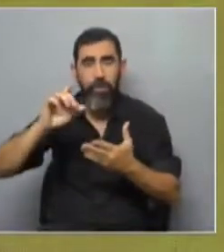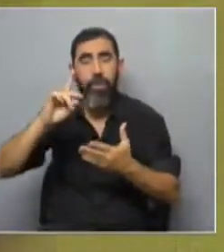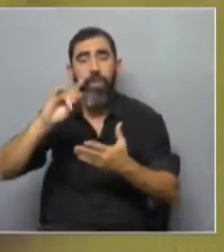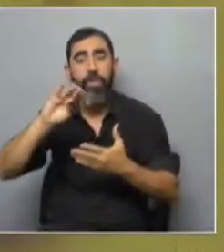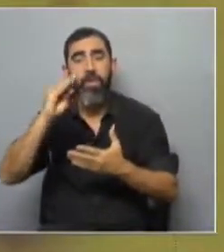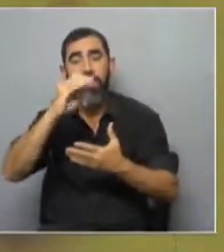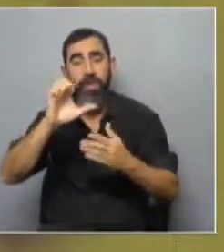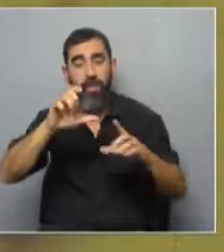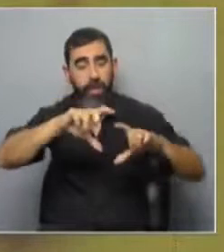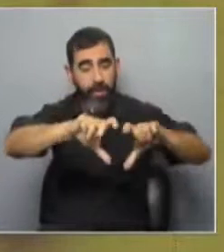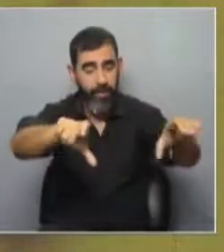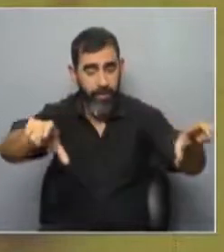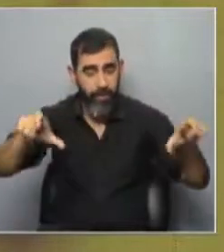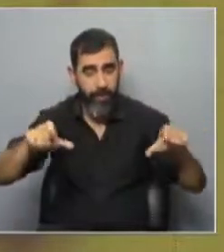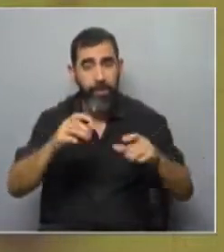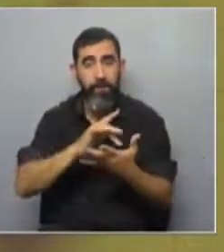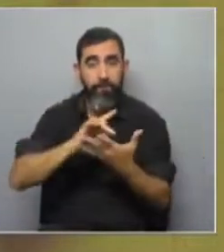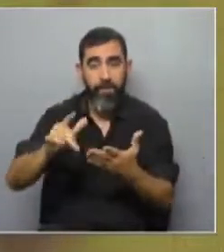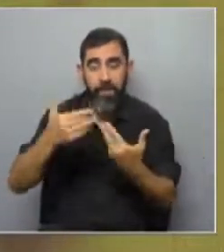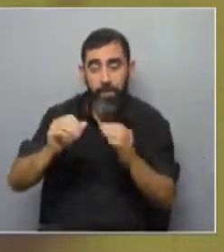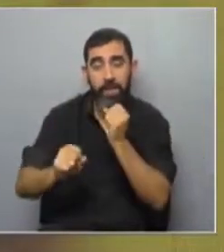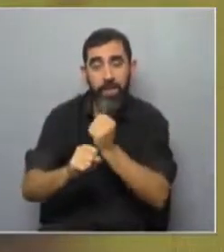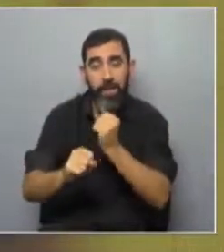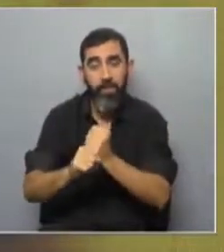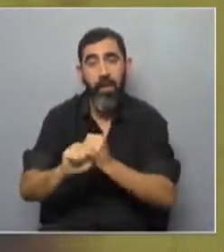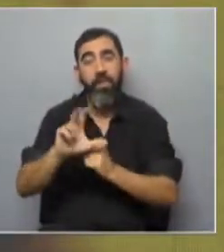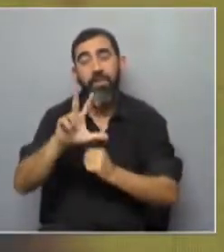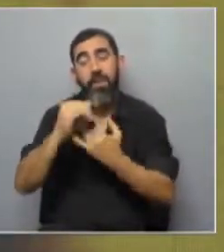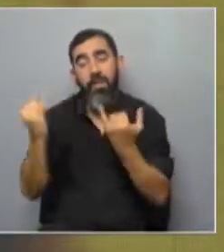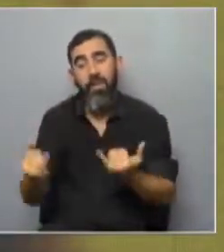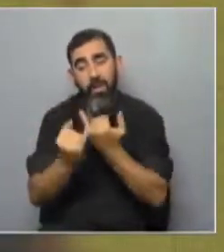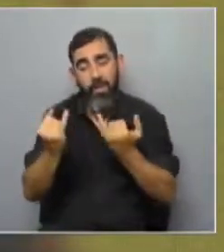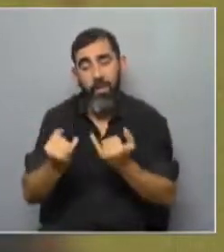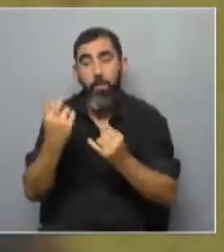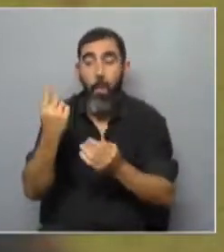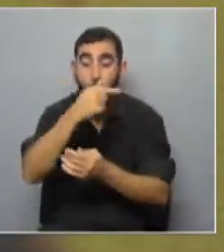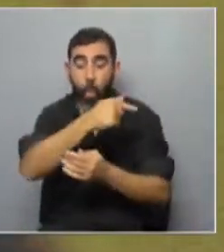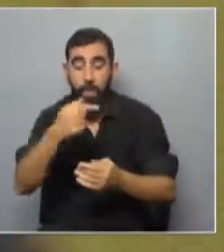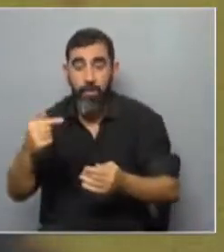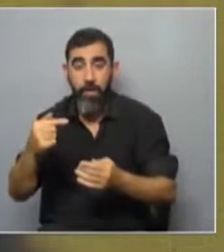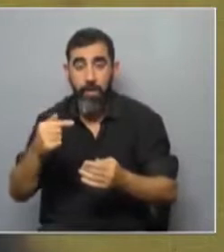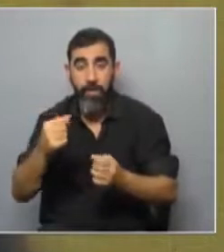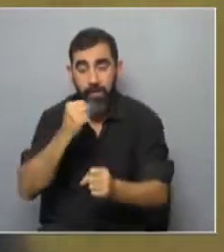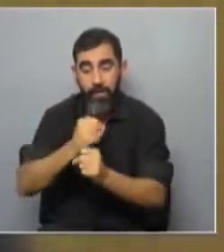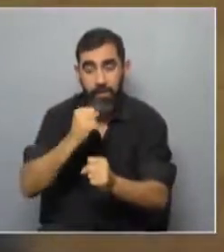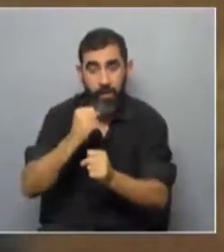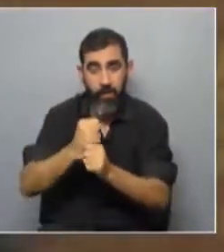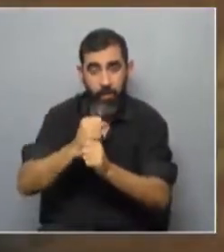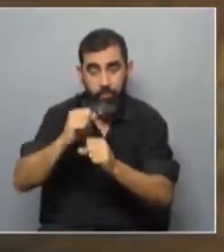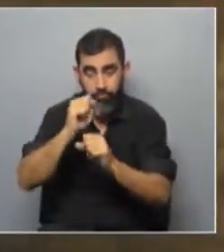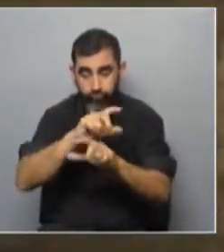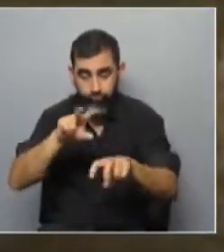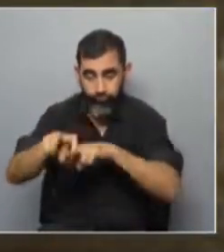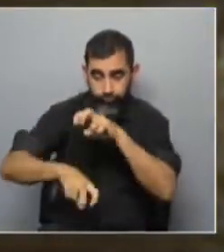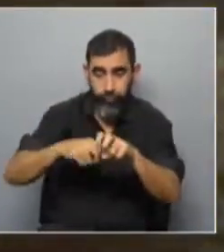y vaciar toda la laguna y ponernos a trabajar, nos lleva 3-4 días, más una semana de trabajo duro de campo y